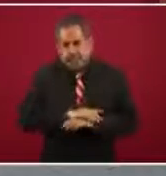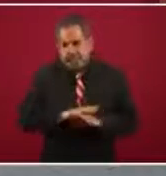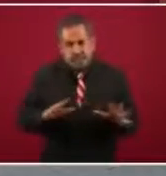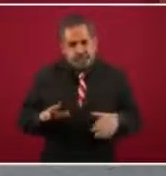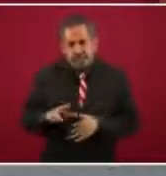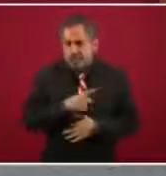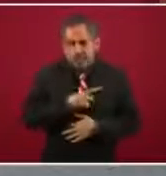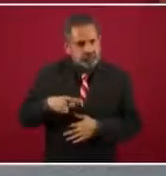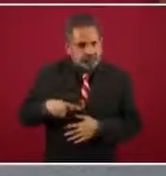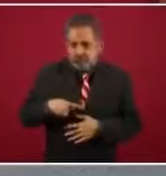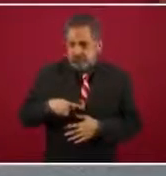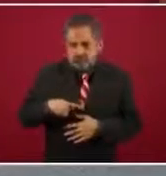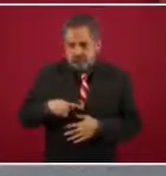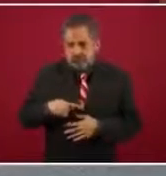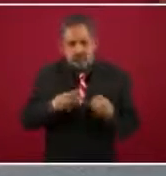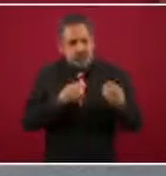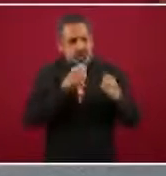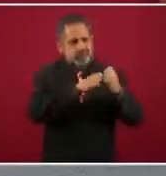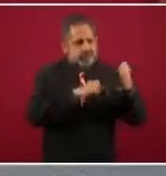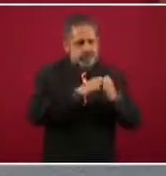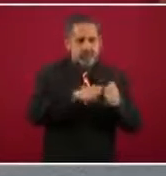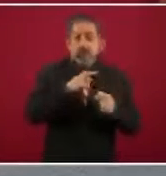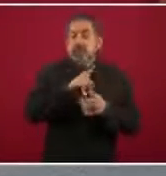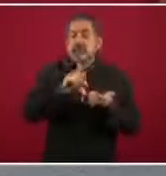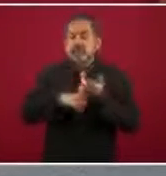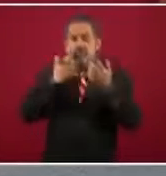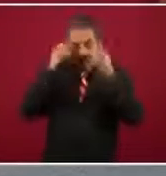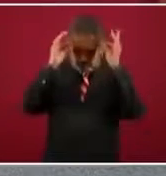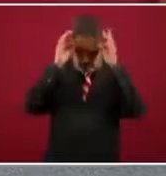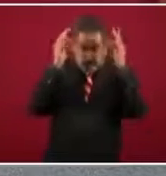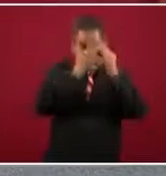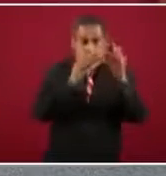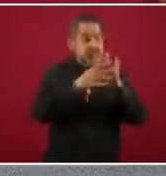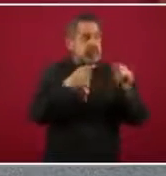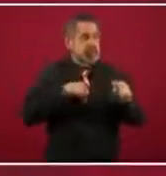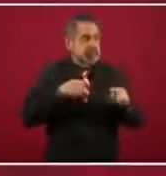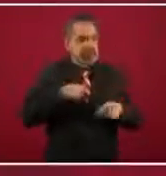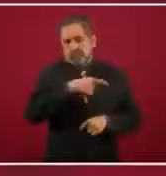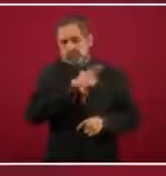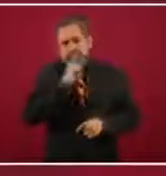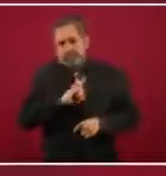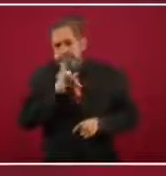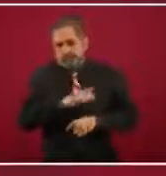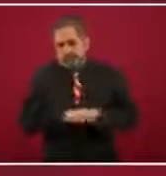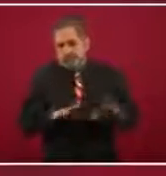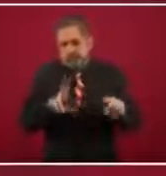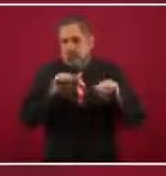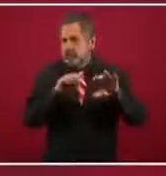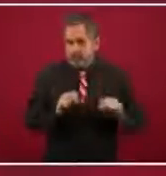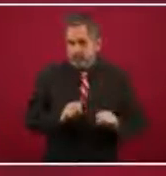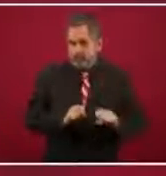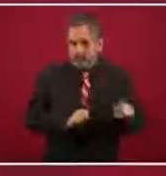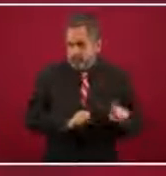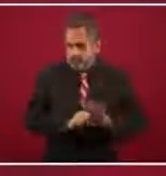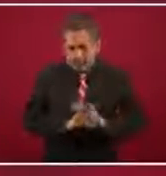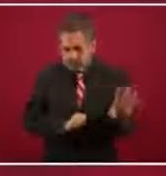Esto pasa con aduanas, en todos lados, ¿sí? De que